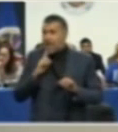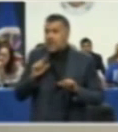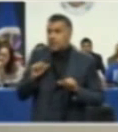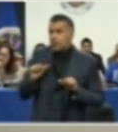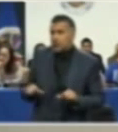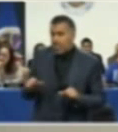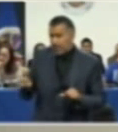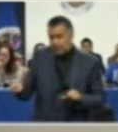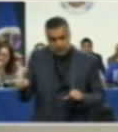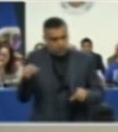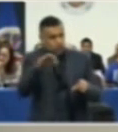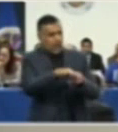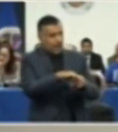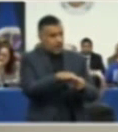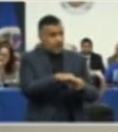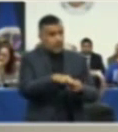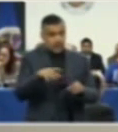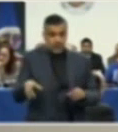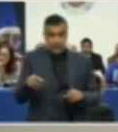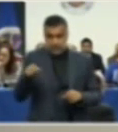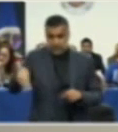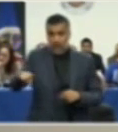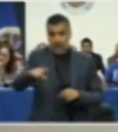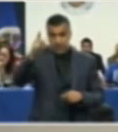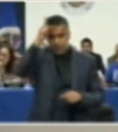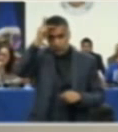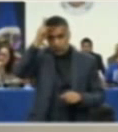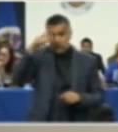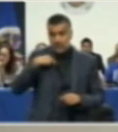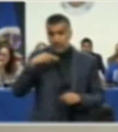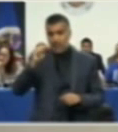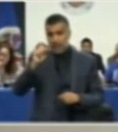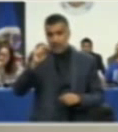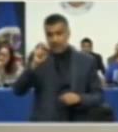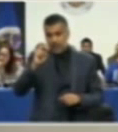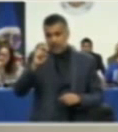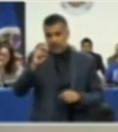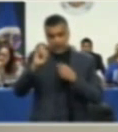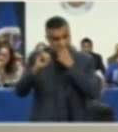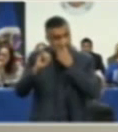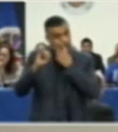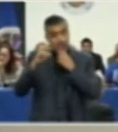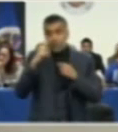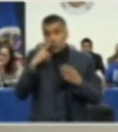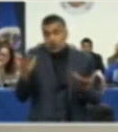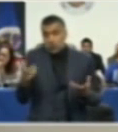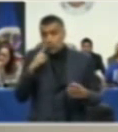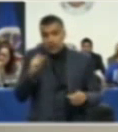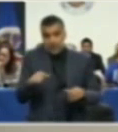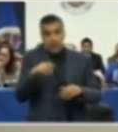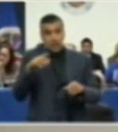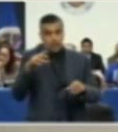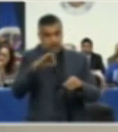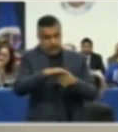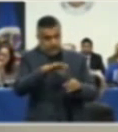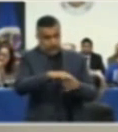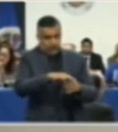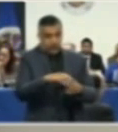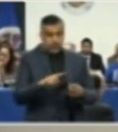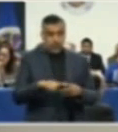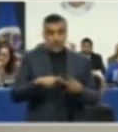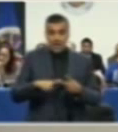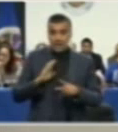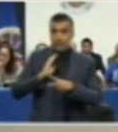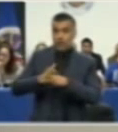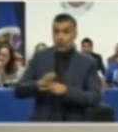imposibilidad de poder votar, ¿no? Quien está interdicto en el Perú tiene en su DNI constancia de esa interdicción y por lo tanto no puede participar en procesos electorales.